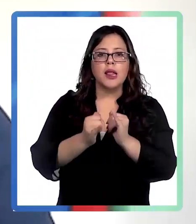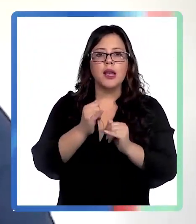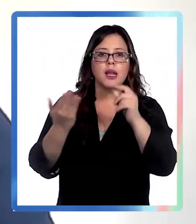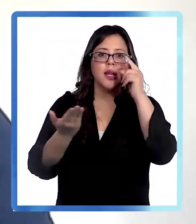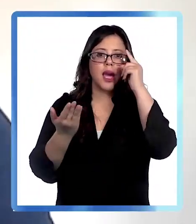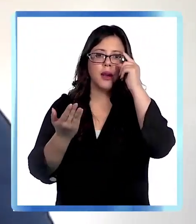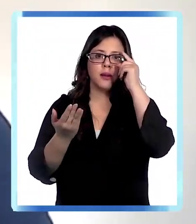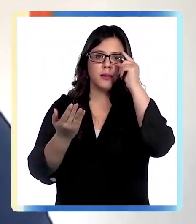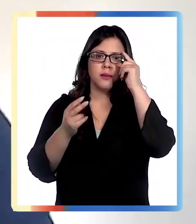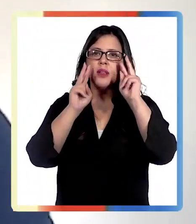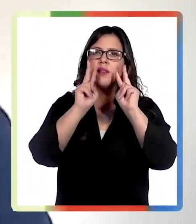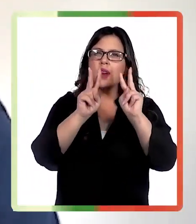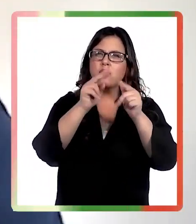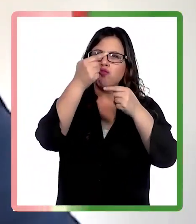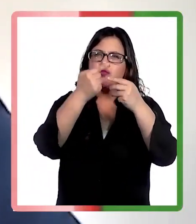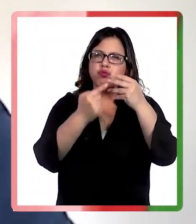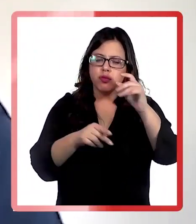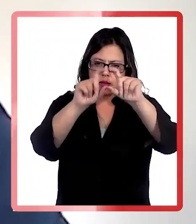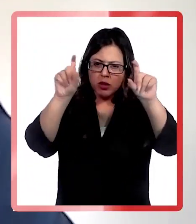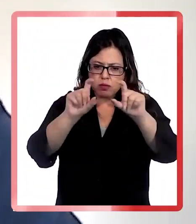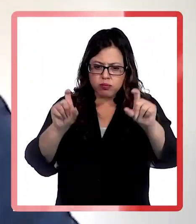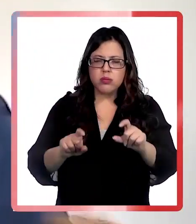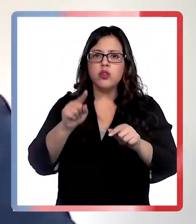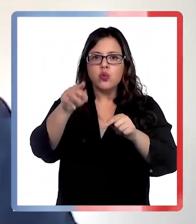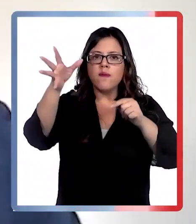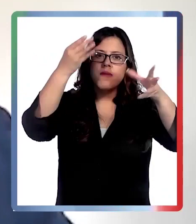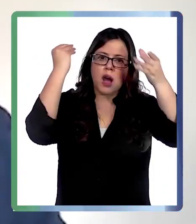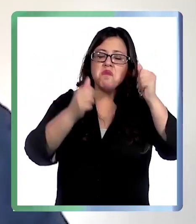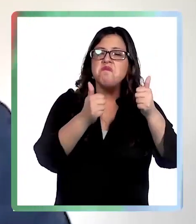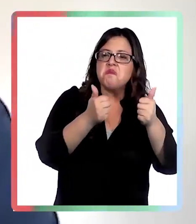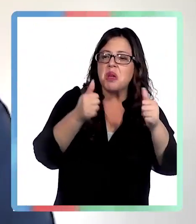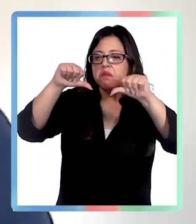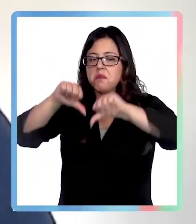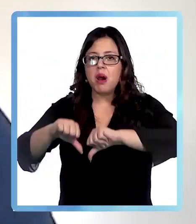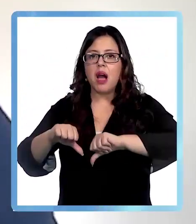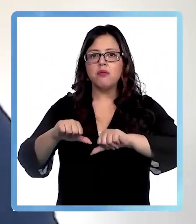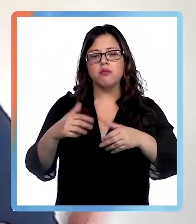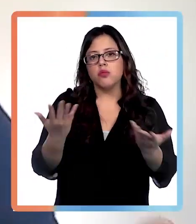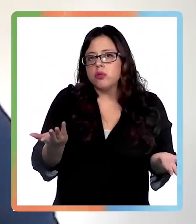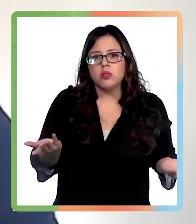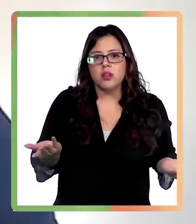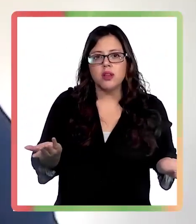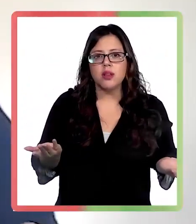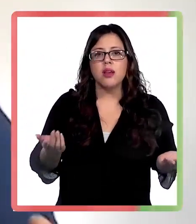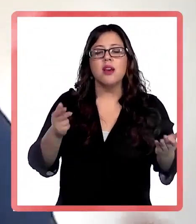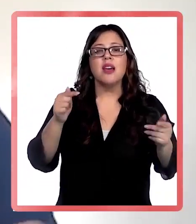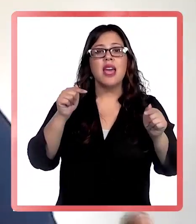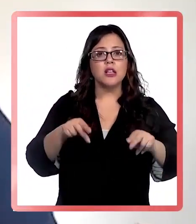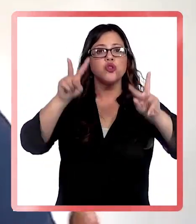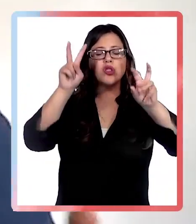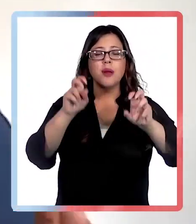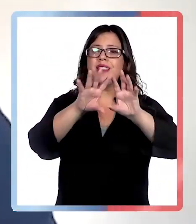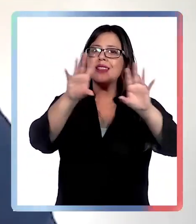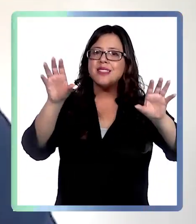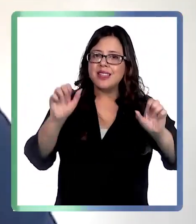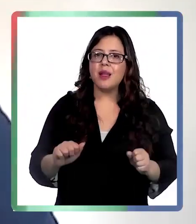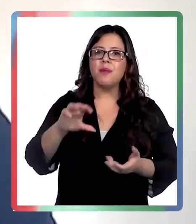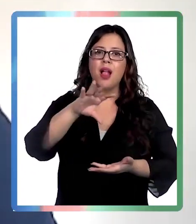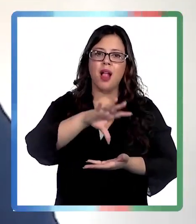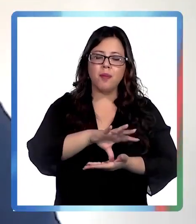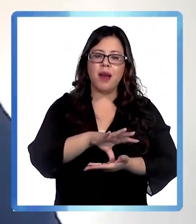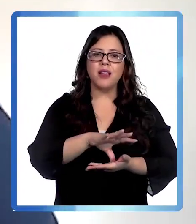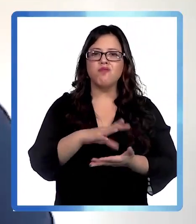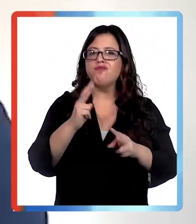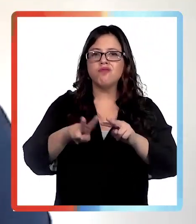internet y ves distintos mensajes en los cuales aprendes para bien o para mal. Entonces, finalmente, A eso veo que es un tema sistémico y de